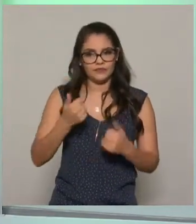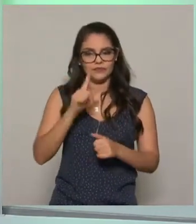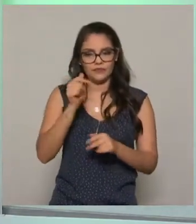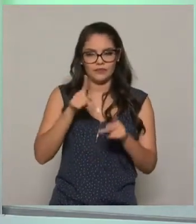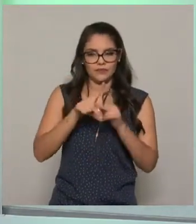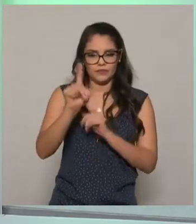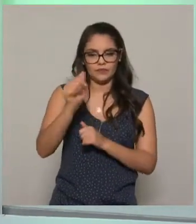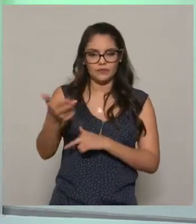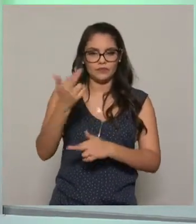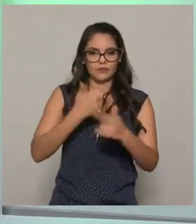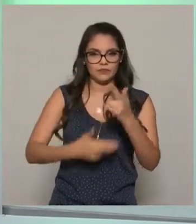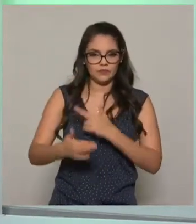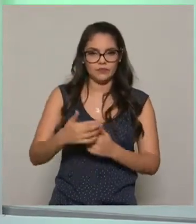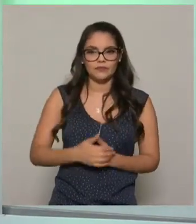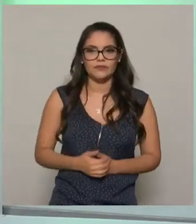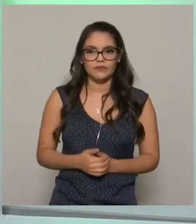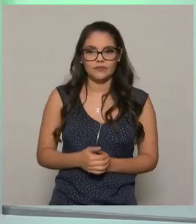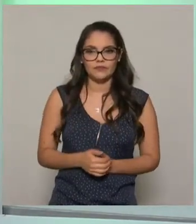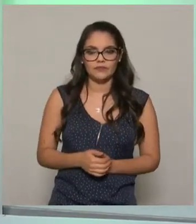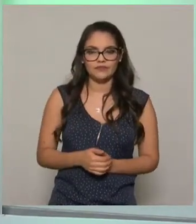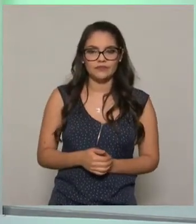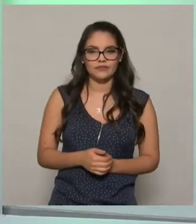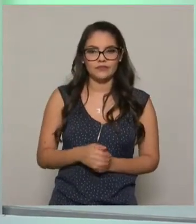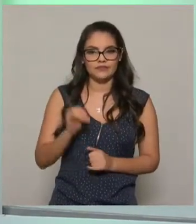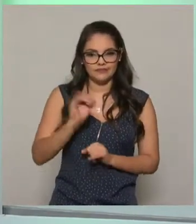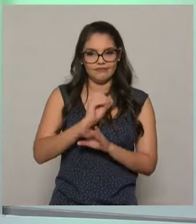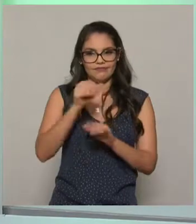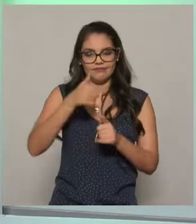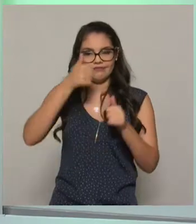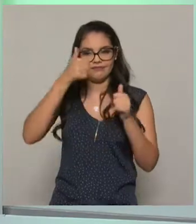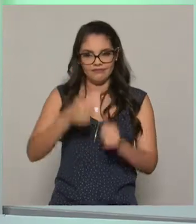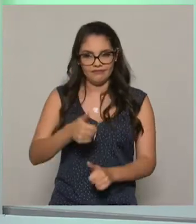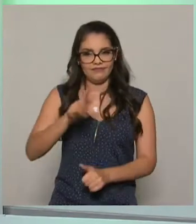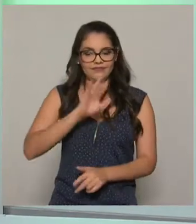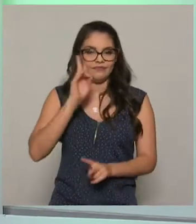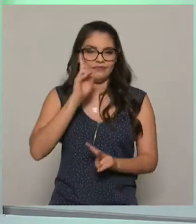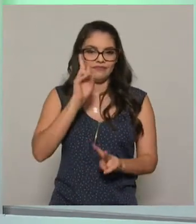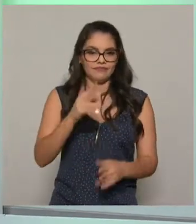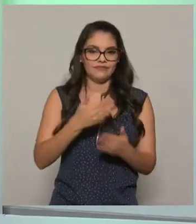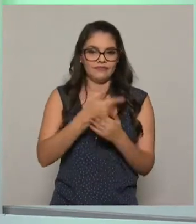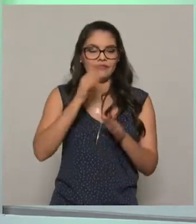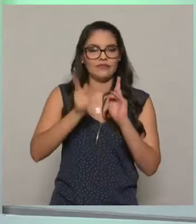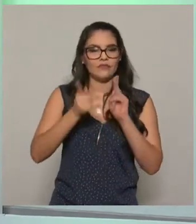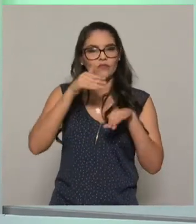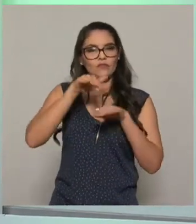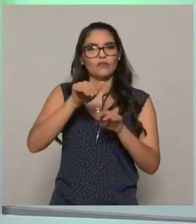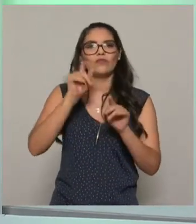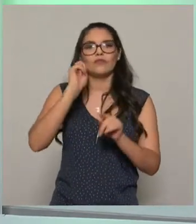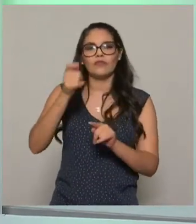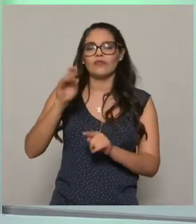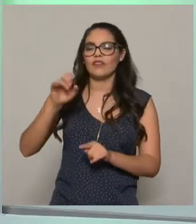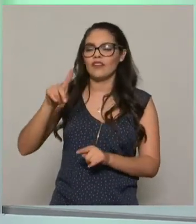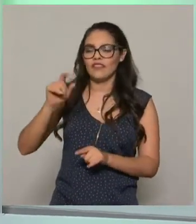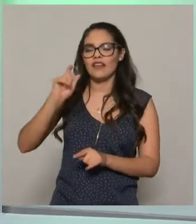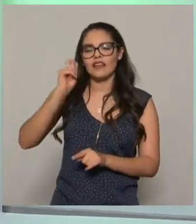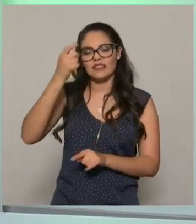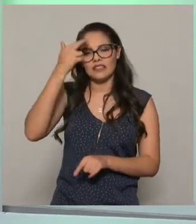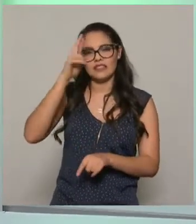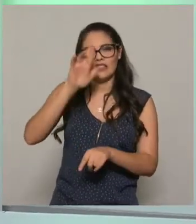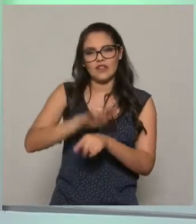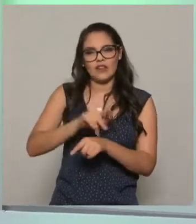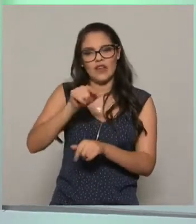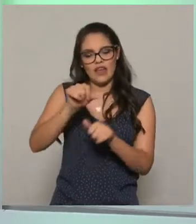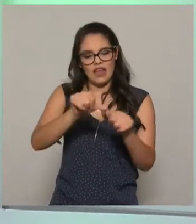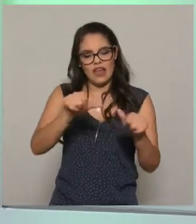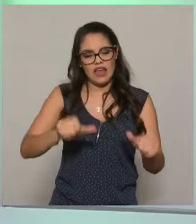bien, Fernanda Rivera? Aquí continuamos ahorita en el debate. Bueno, pues ahí tiene, estamos hablando con Fernanda Rivera, ella es directora de esta área